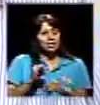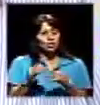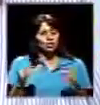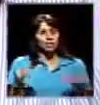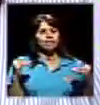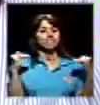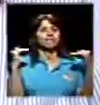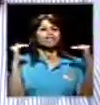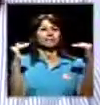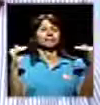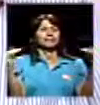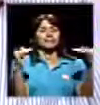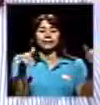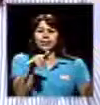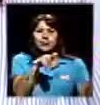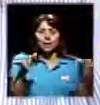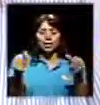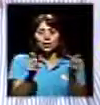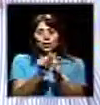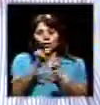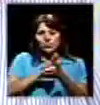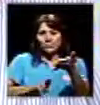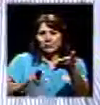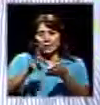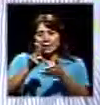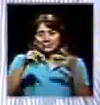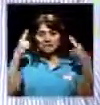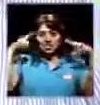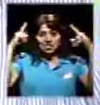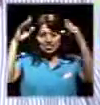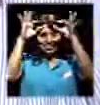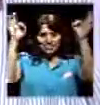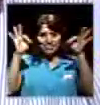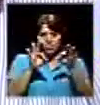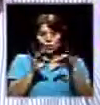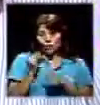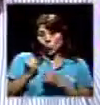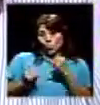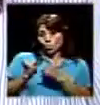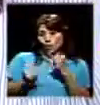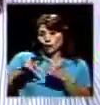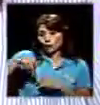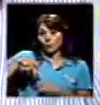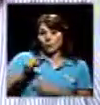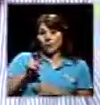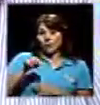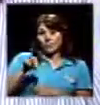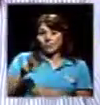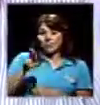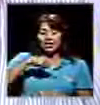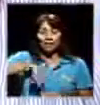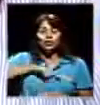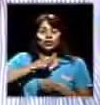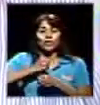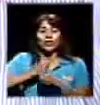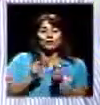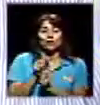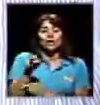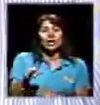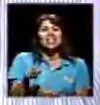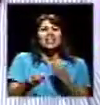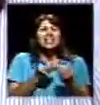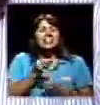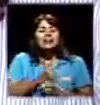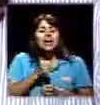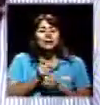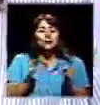nivel. De los últimos papers que nosotros trabajamos con ella, trabajamos en percepción de los medicamentos,